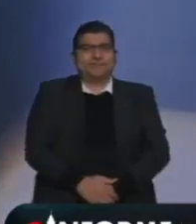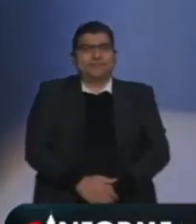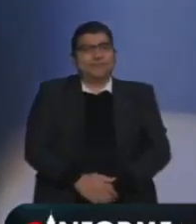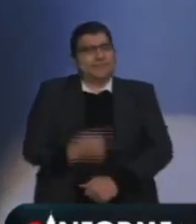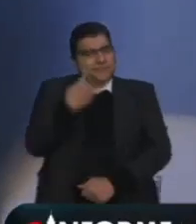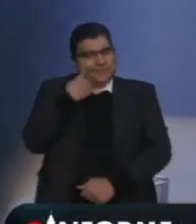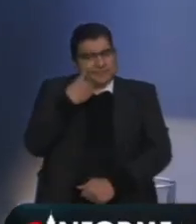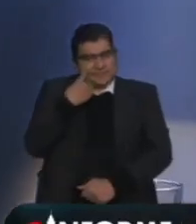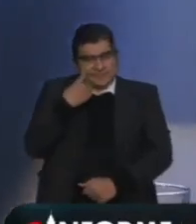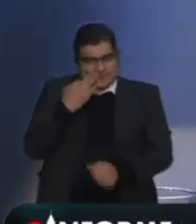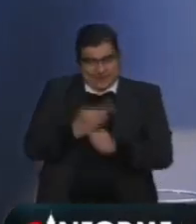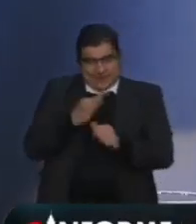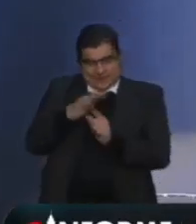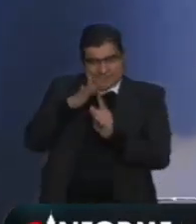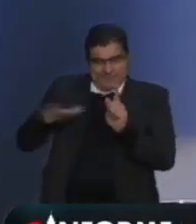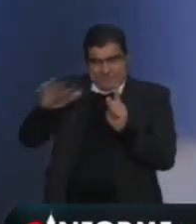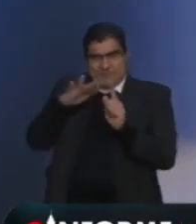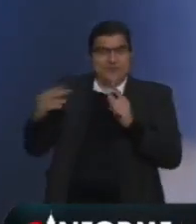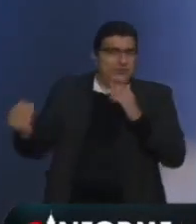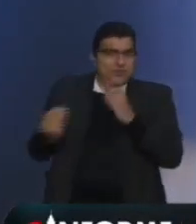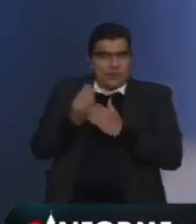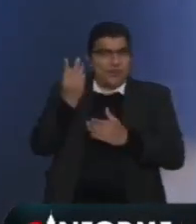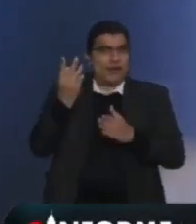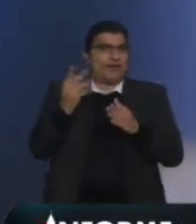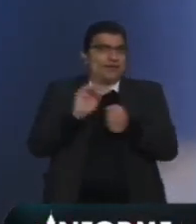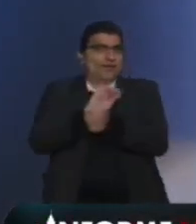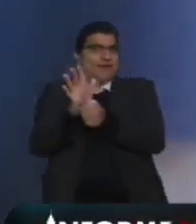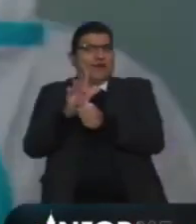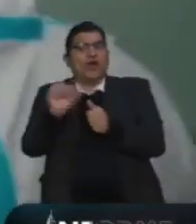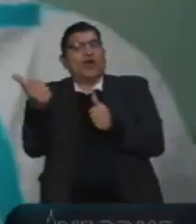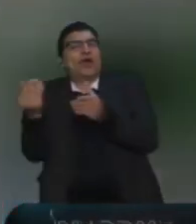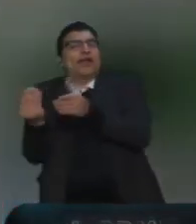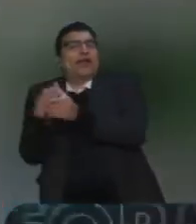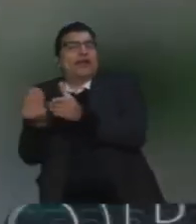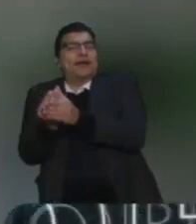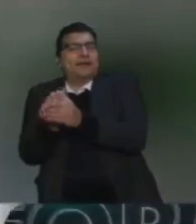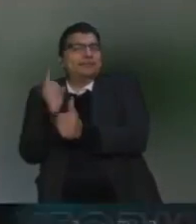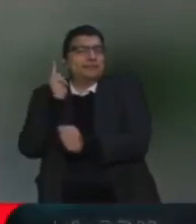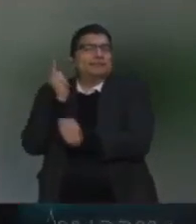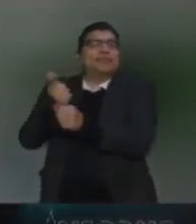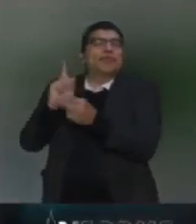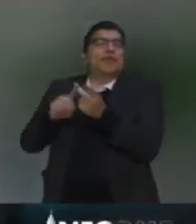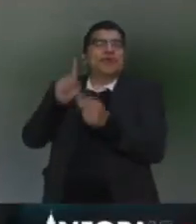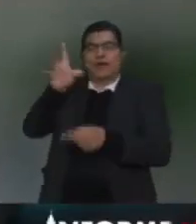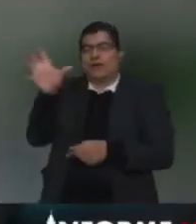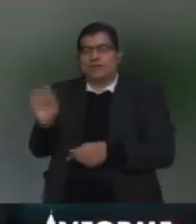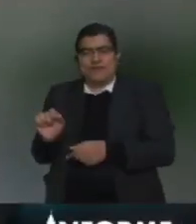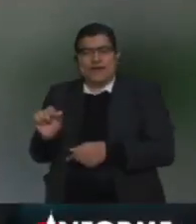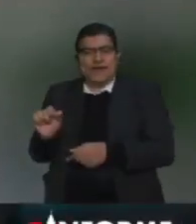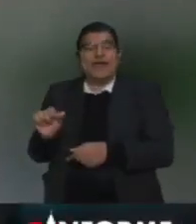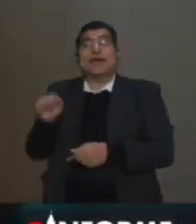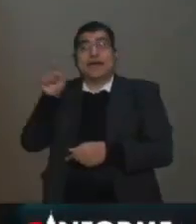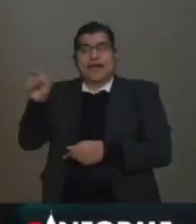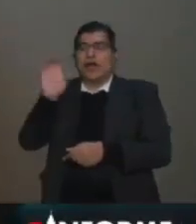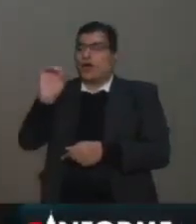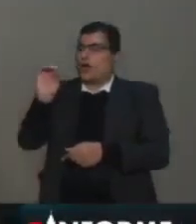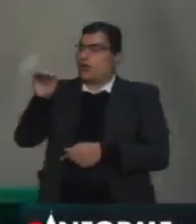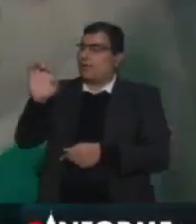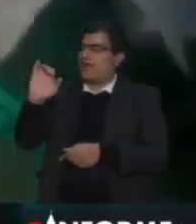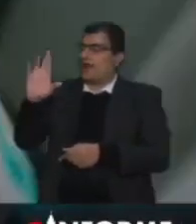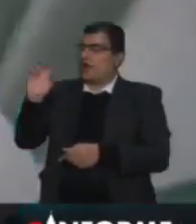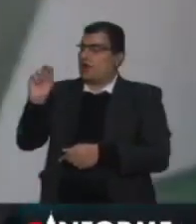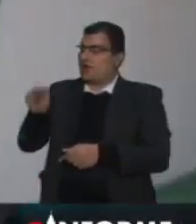Y escuche ustedes, en este contexto que una nueva variante del COVID fue detectada en África y se le ha denominado Omicron. Mira,